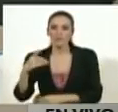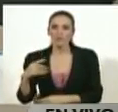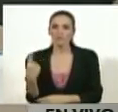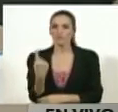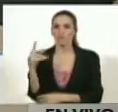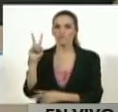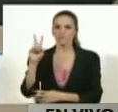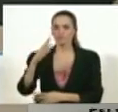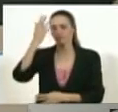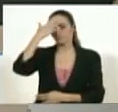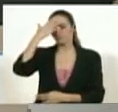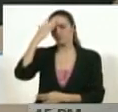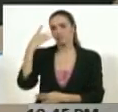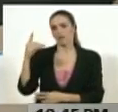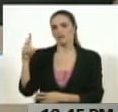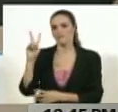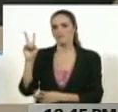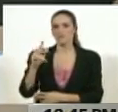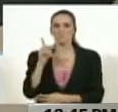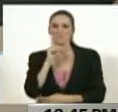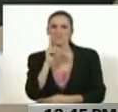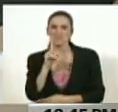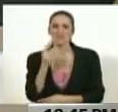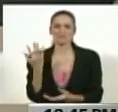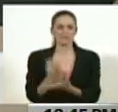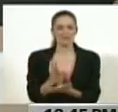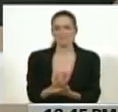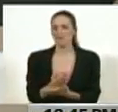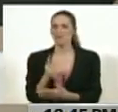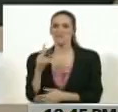lo sabemos que lo son mentirosos